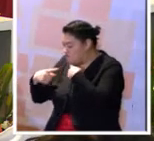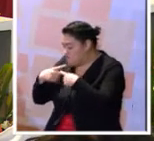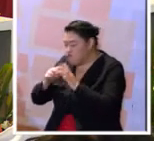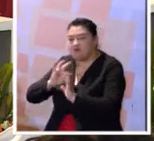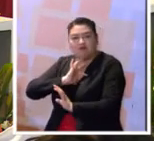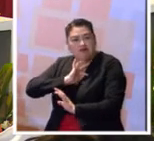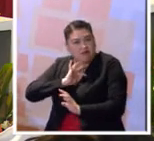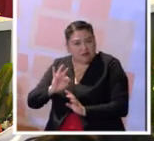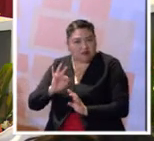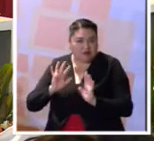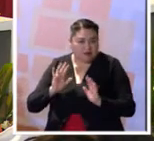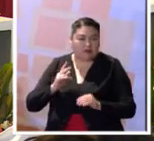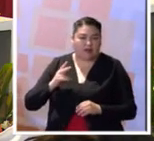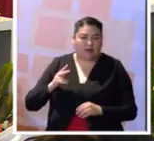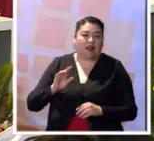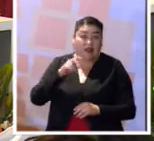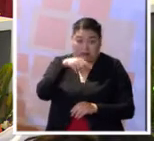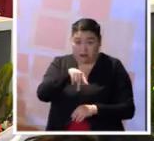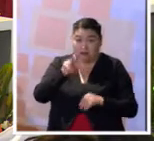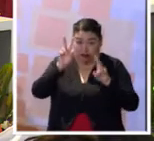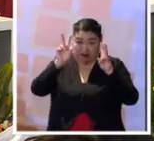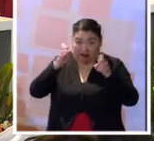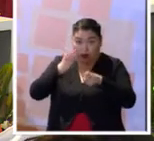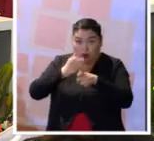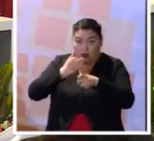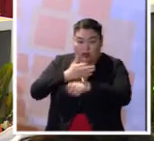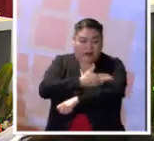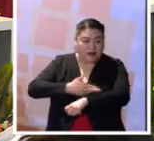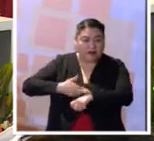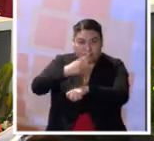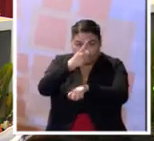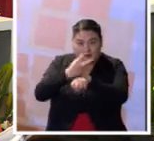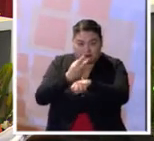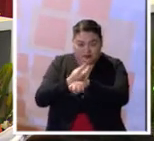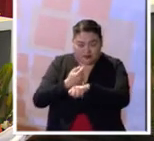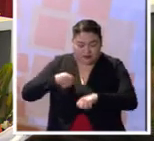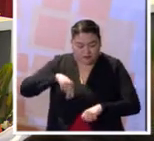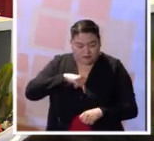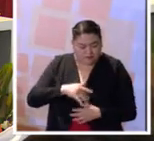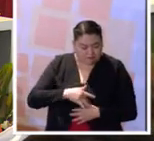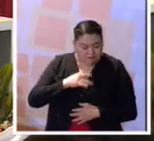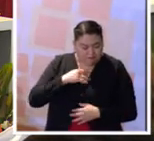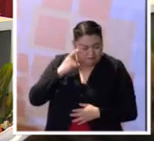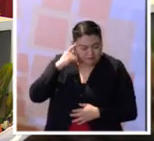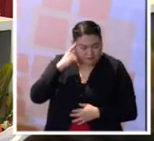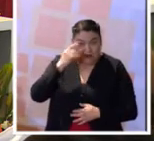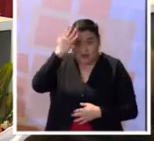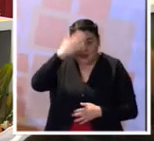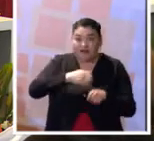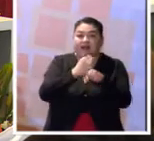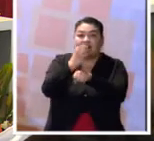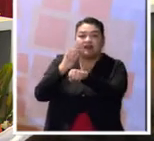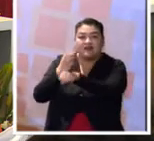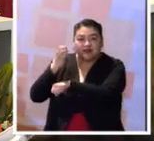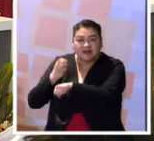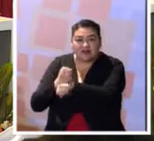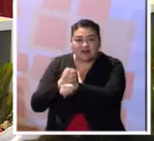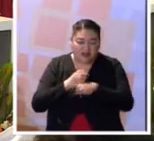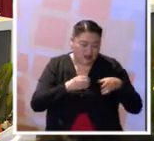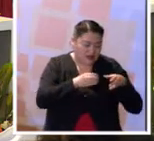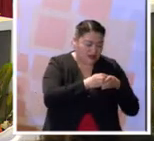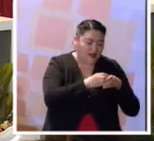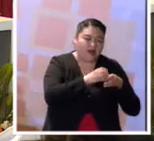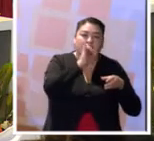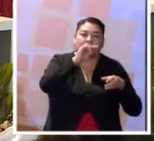tema, particularmente en estos tiempos, que vale la pena que los institutos electorales en los estados, si